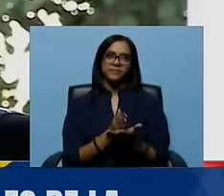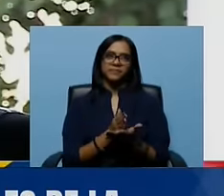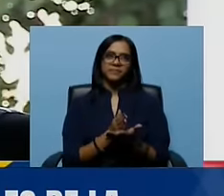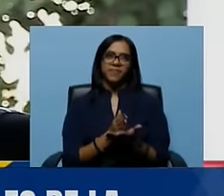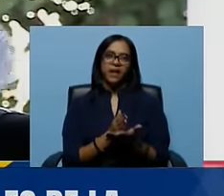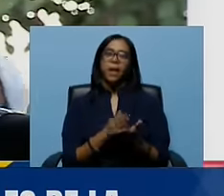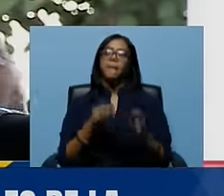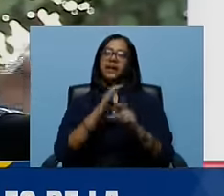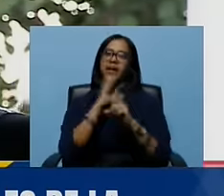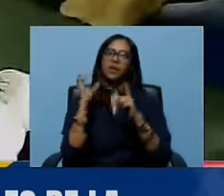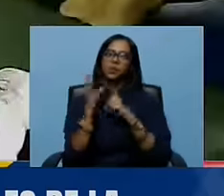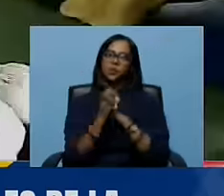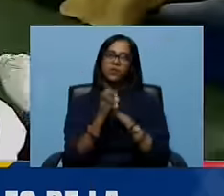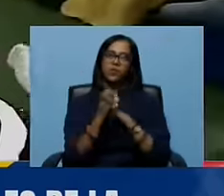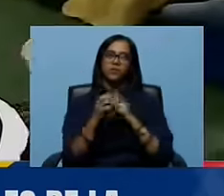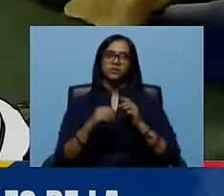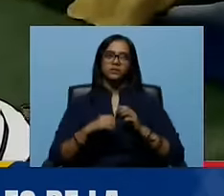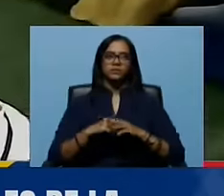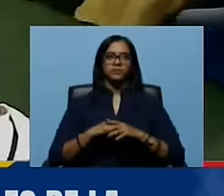para la cultura.